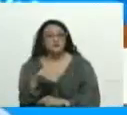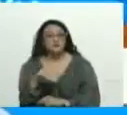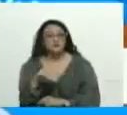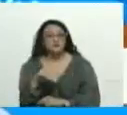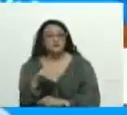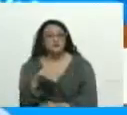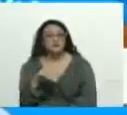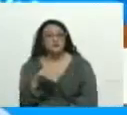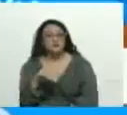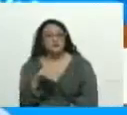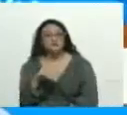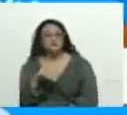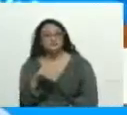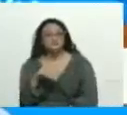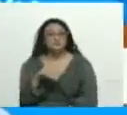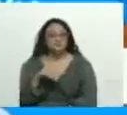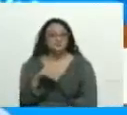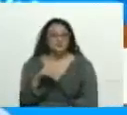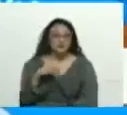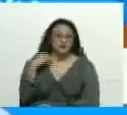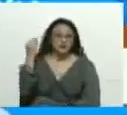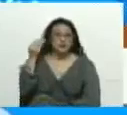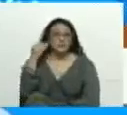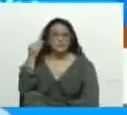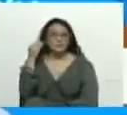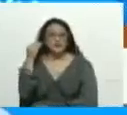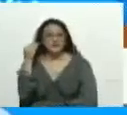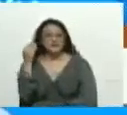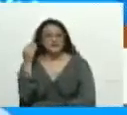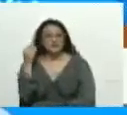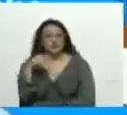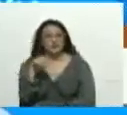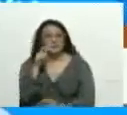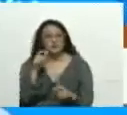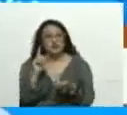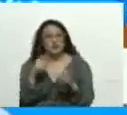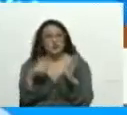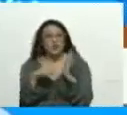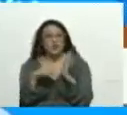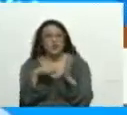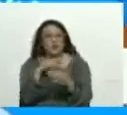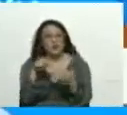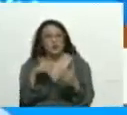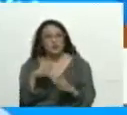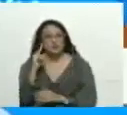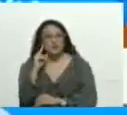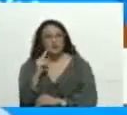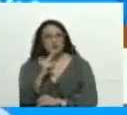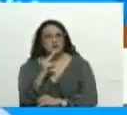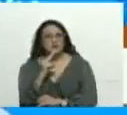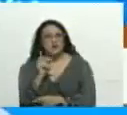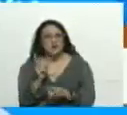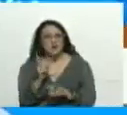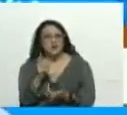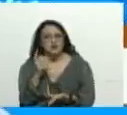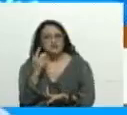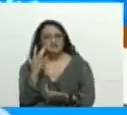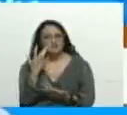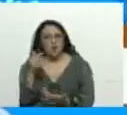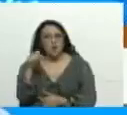lo que lo que creemos aquellos que estamos endeudados con la revolución bolivariana aquellos que hemos venido